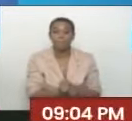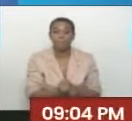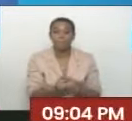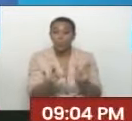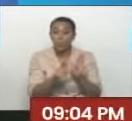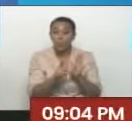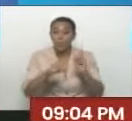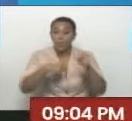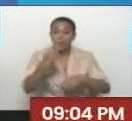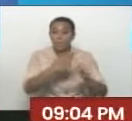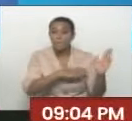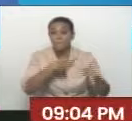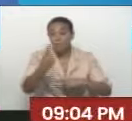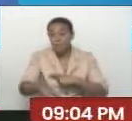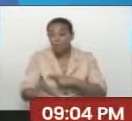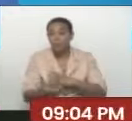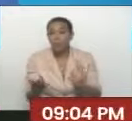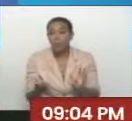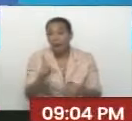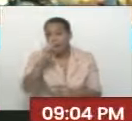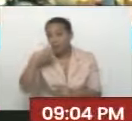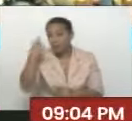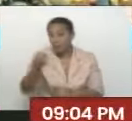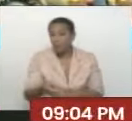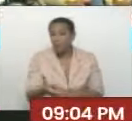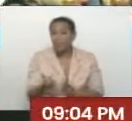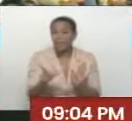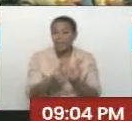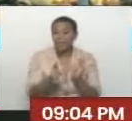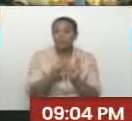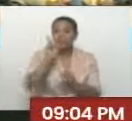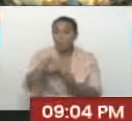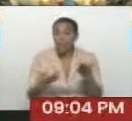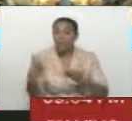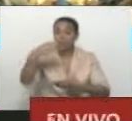a partir del próximo año escolar.